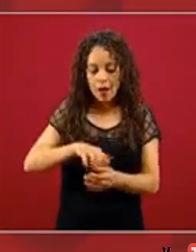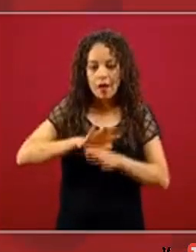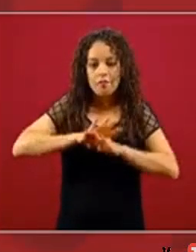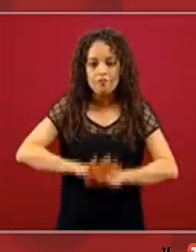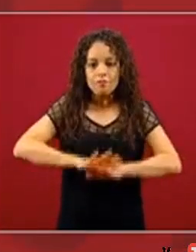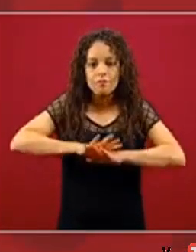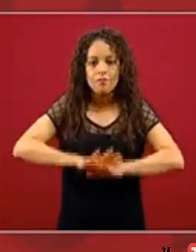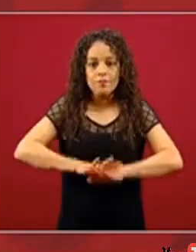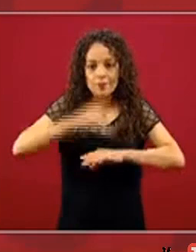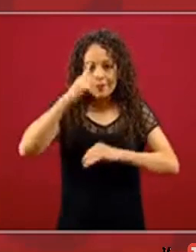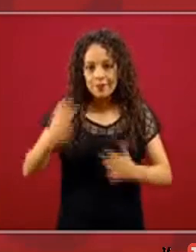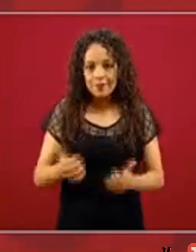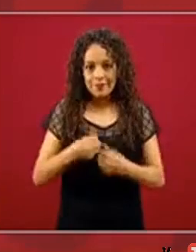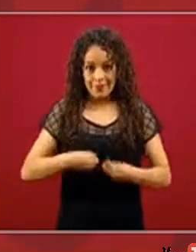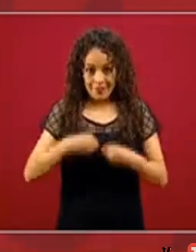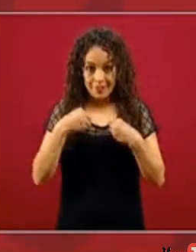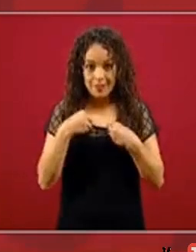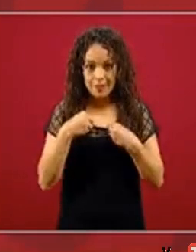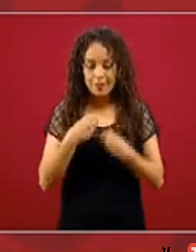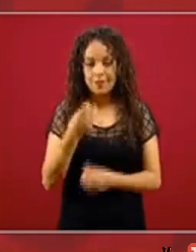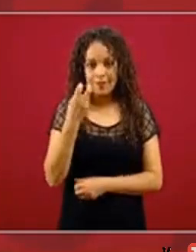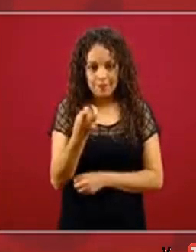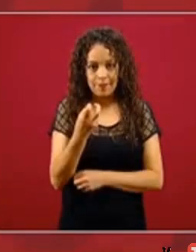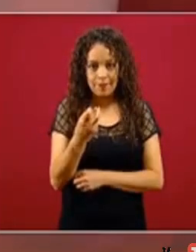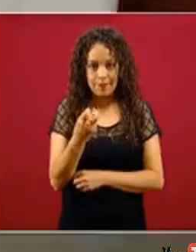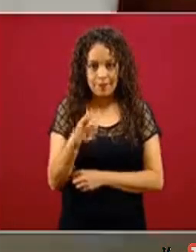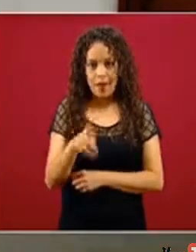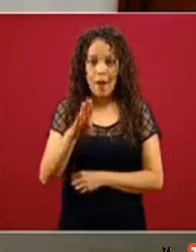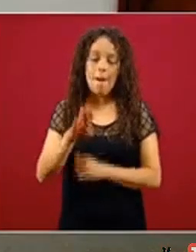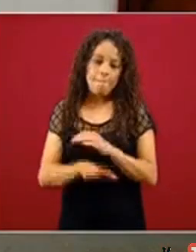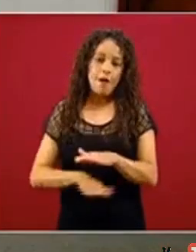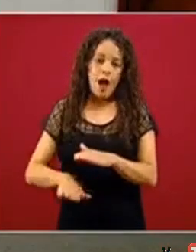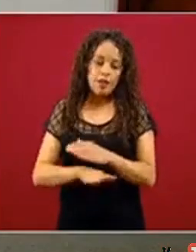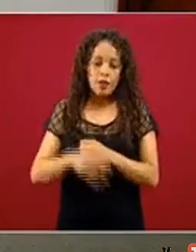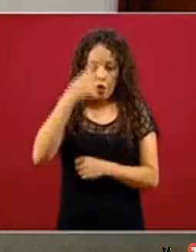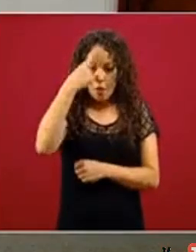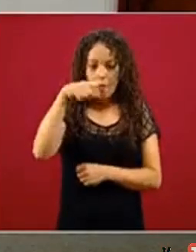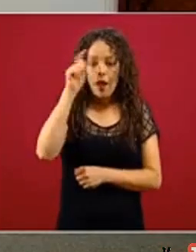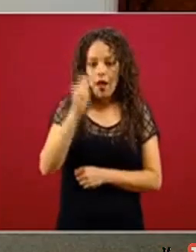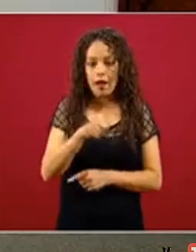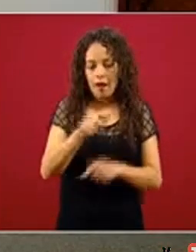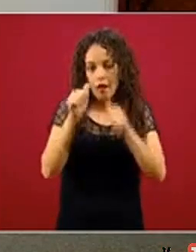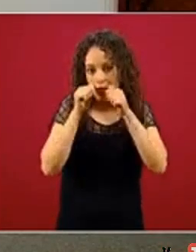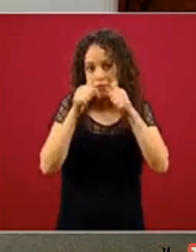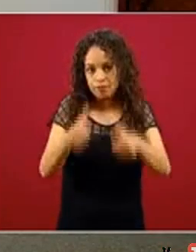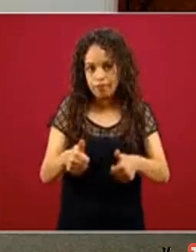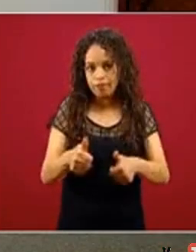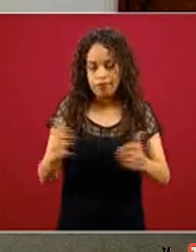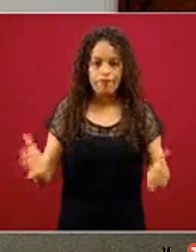en las recomendaciones de los primeros auxilios básicos de la atención de soporte vital básico.